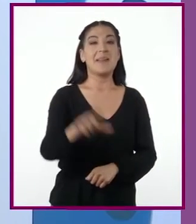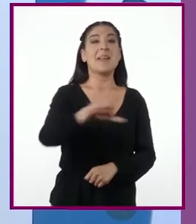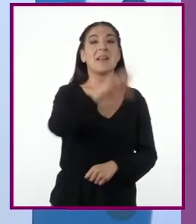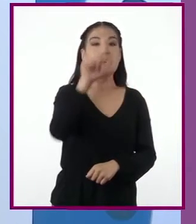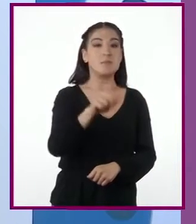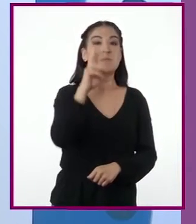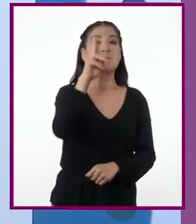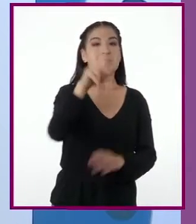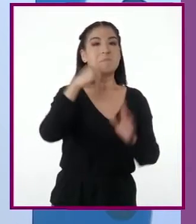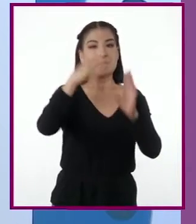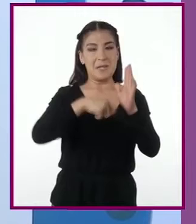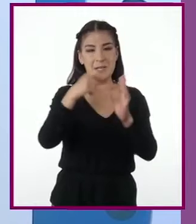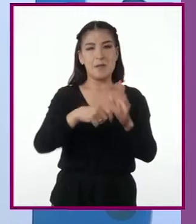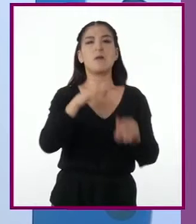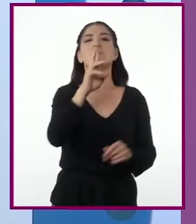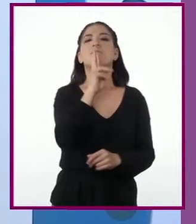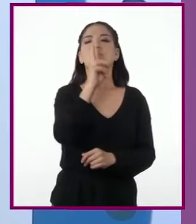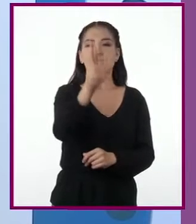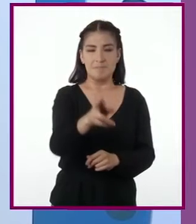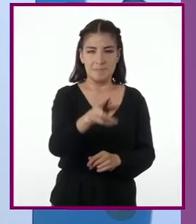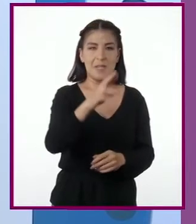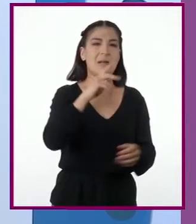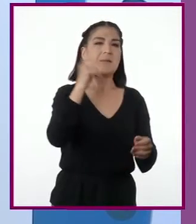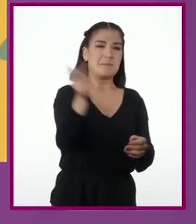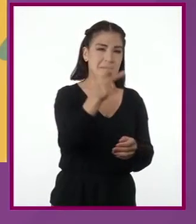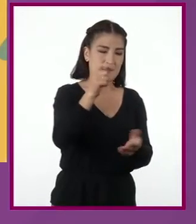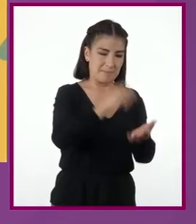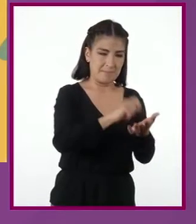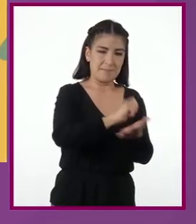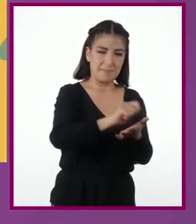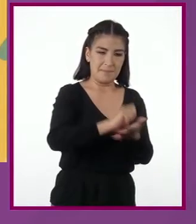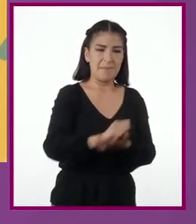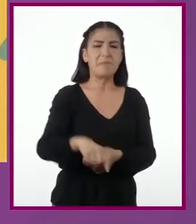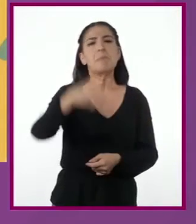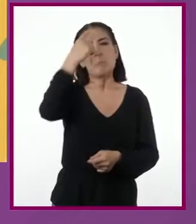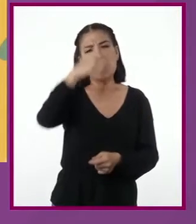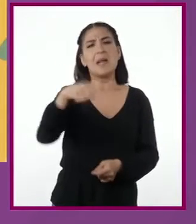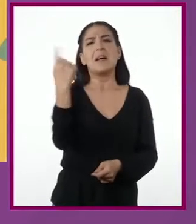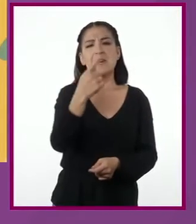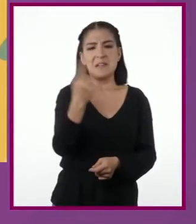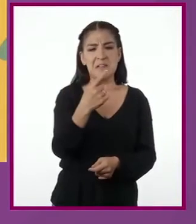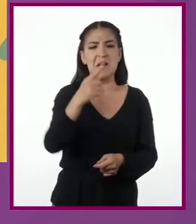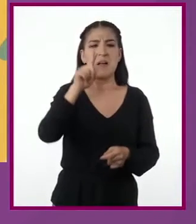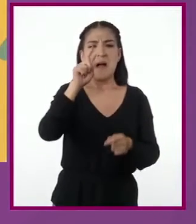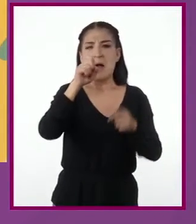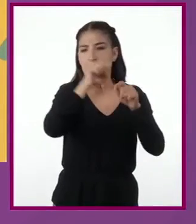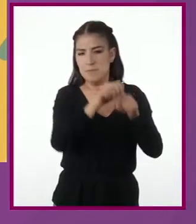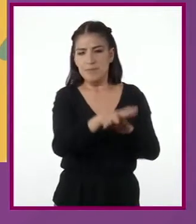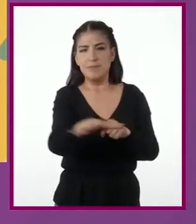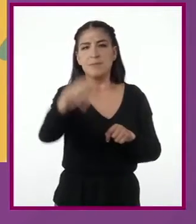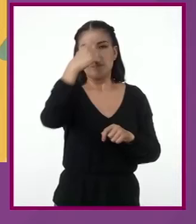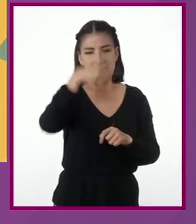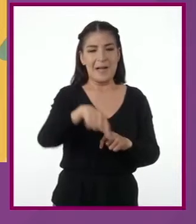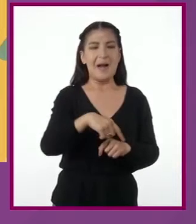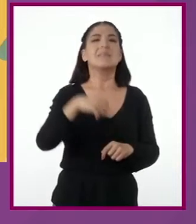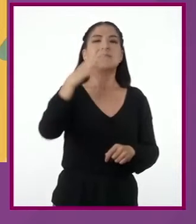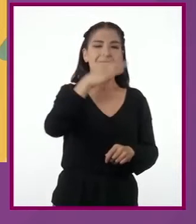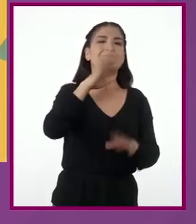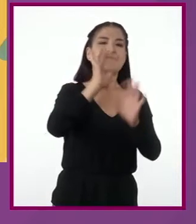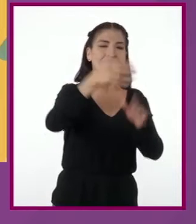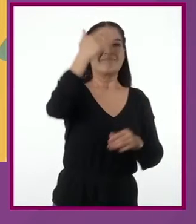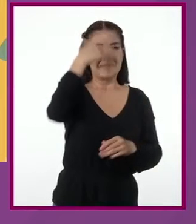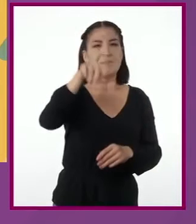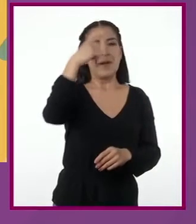Después de haber visto el video, contestemos las siguientes preguntas. ¿Para qué se destina el agua? Sabemos que es para regar el jardín